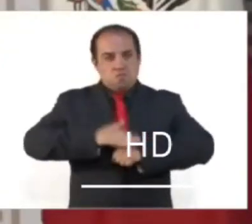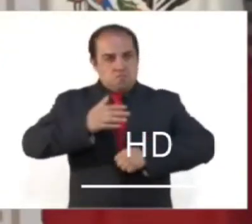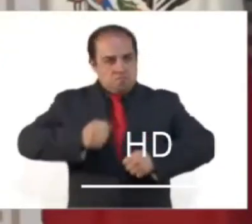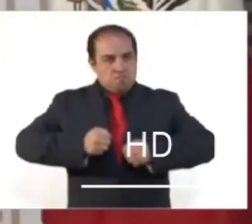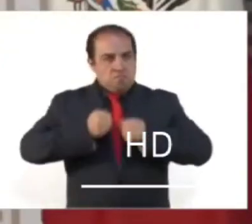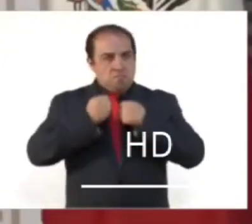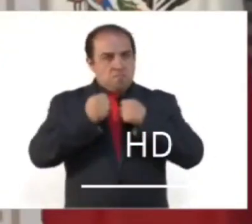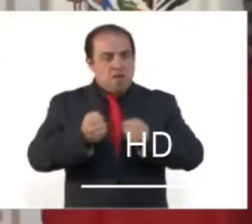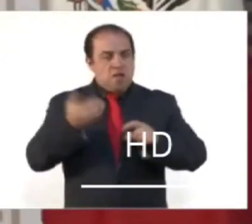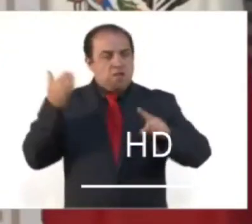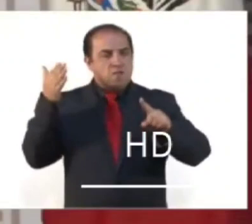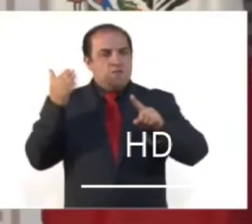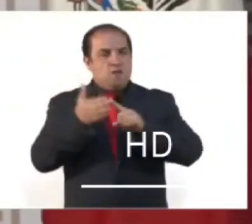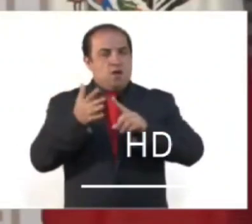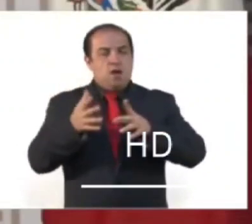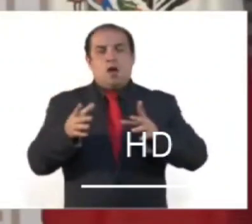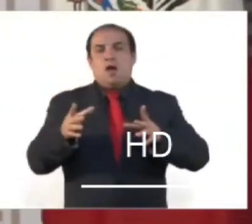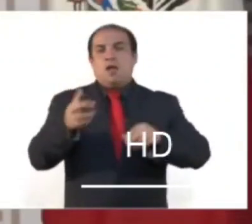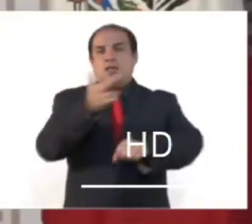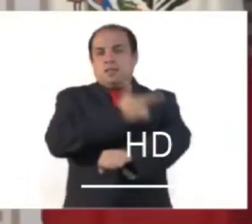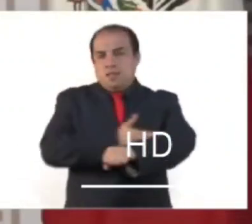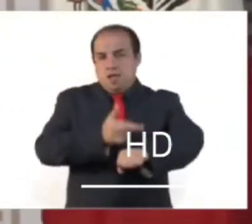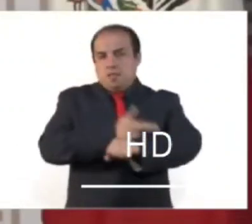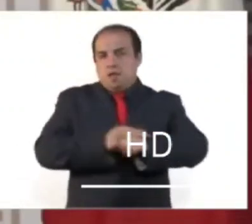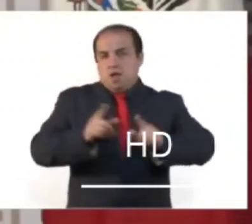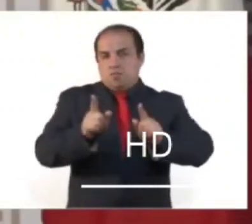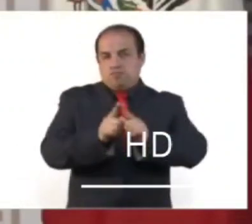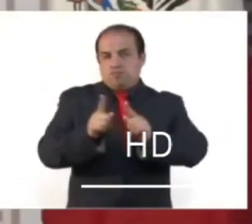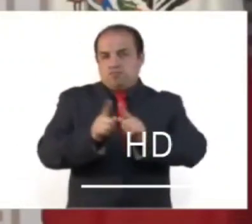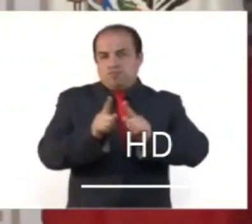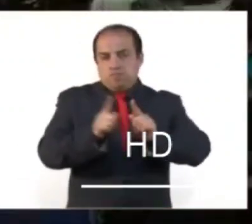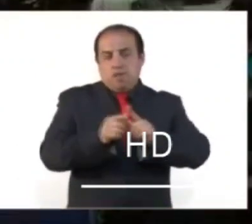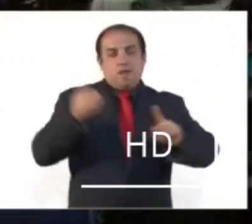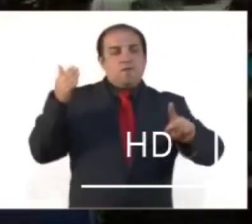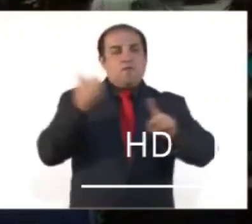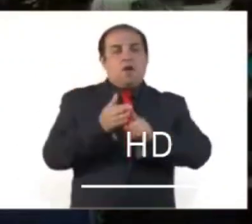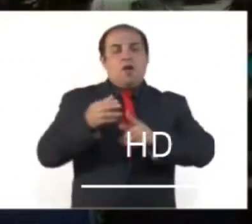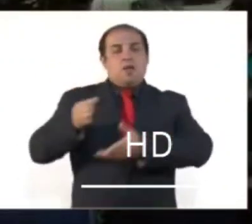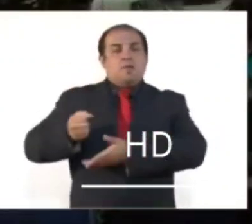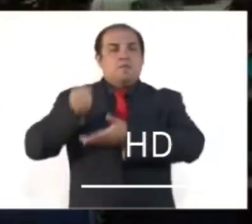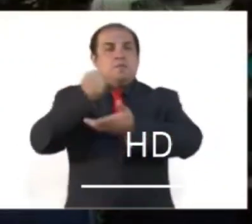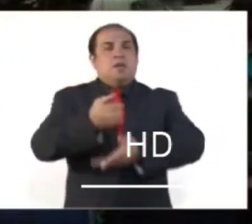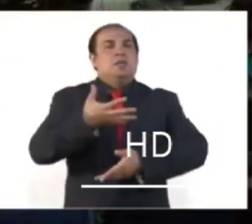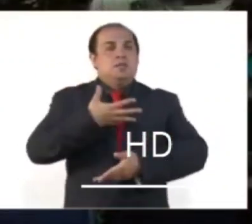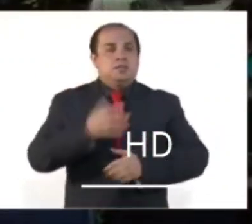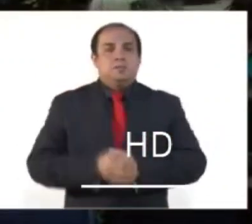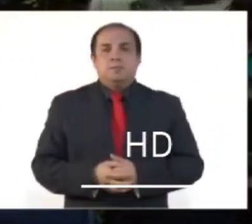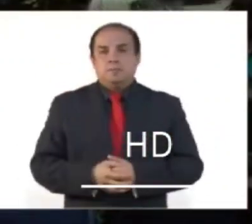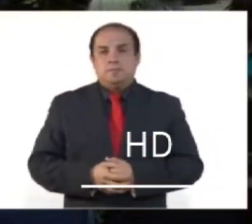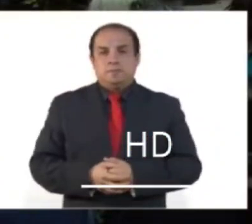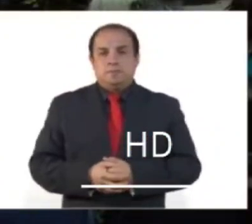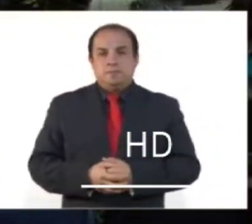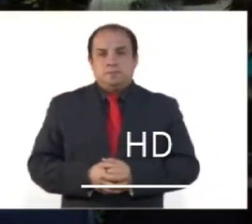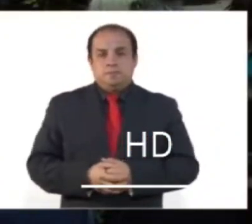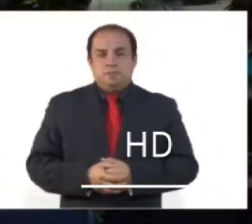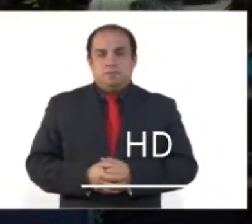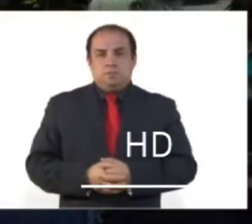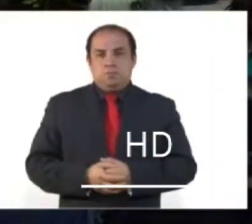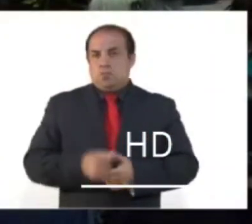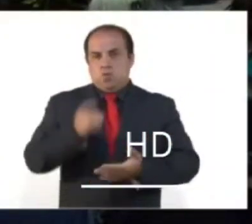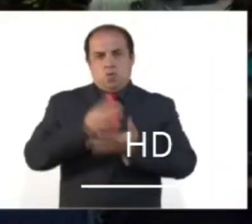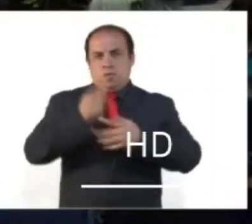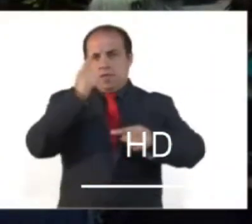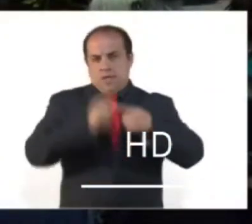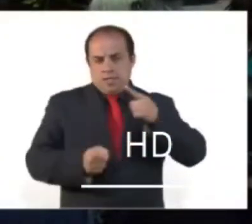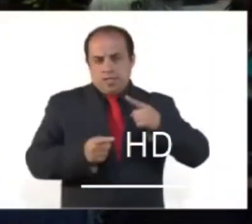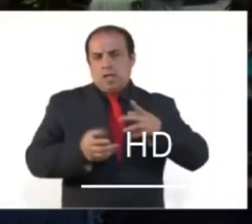atrevida en materia de reducción de requisitos para promover la inversión. No se buscó solo eliminar trámites